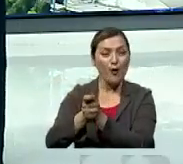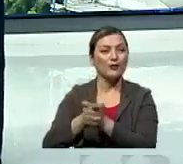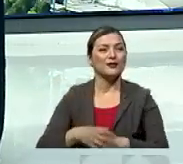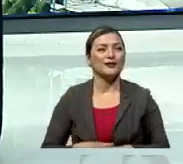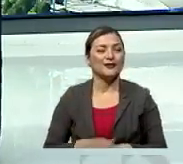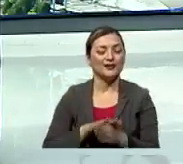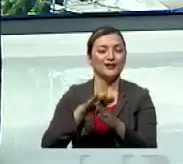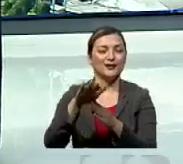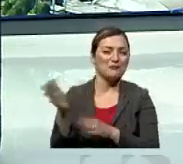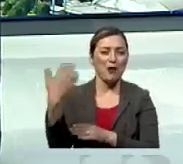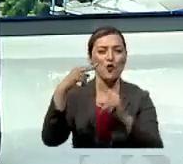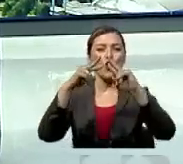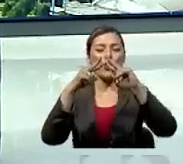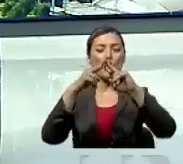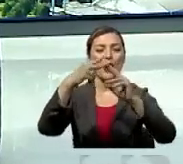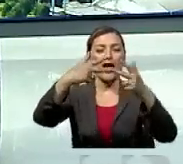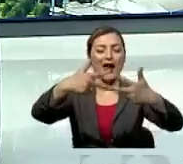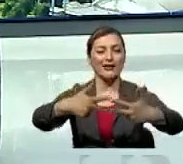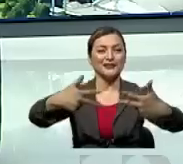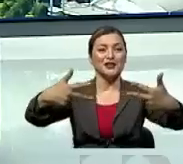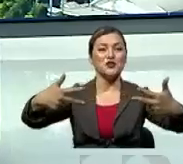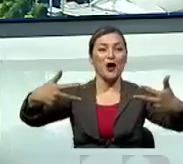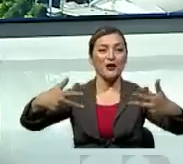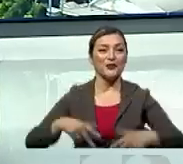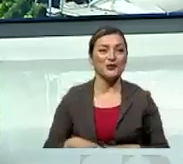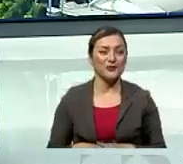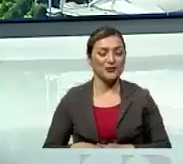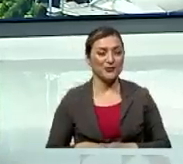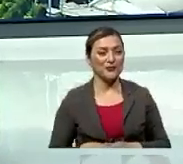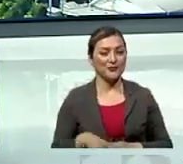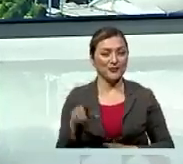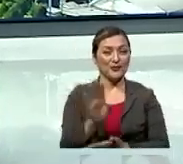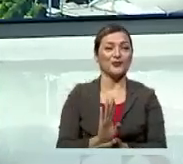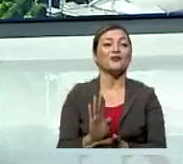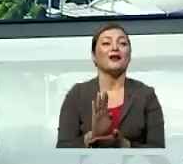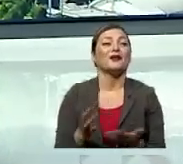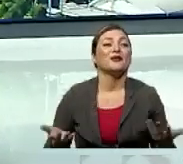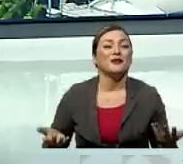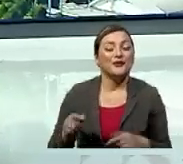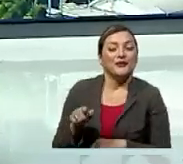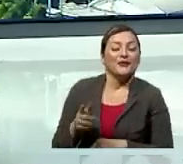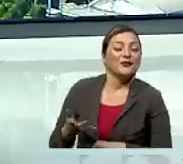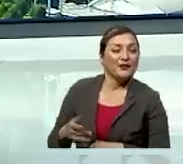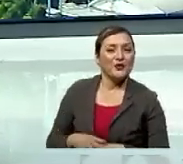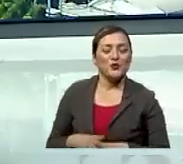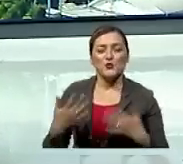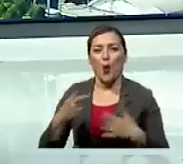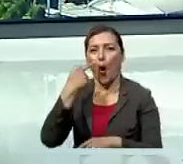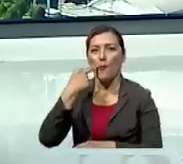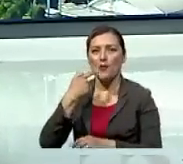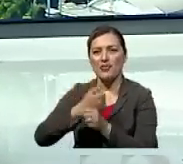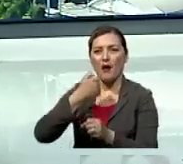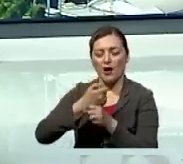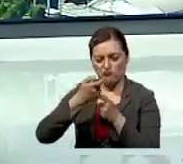ahora invitarles a conocer Chillo Gallo, porque ahí en ese barrio está justamente un tallador,